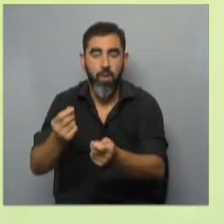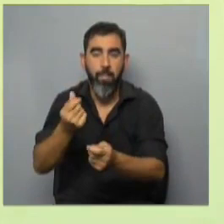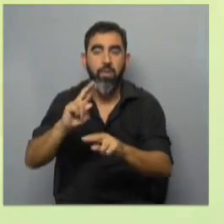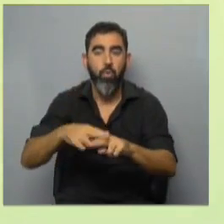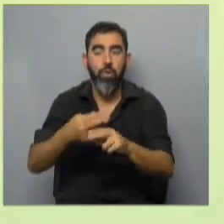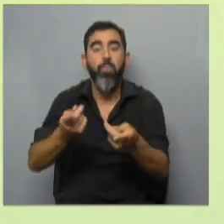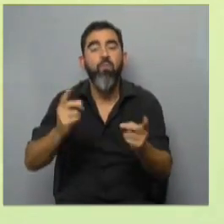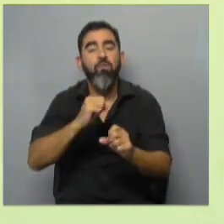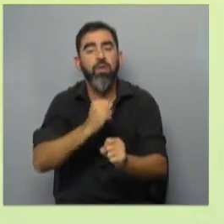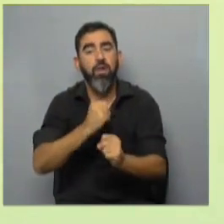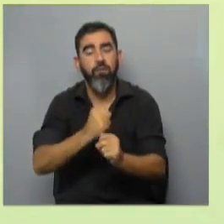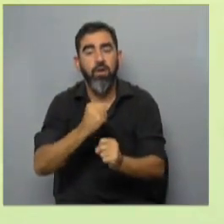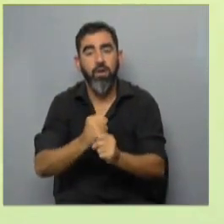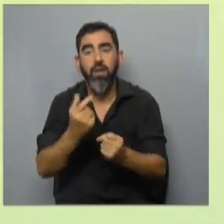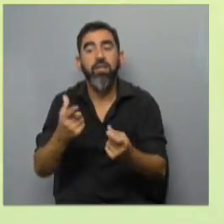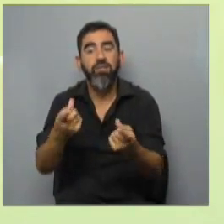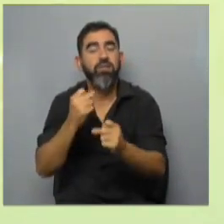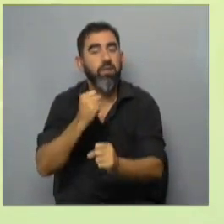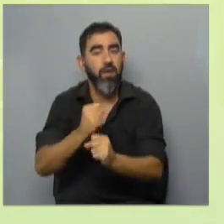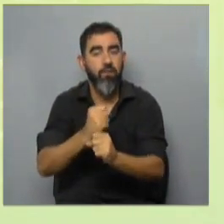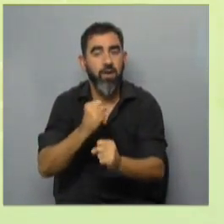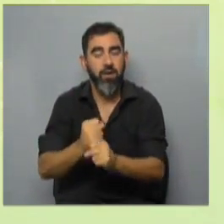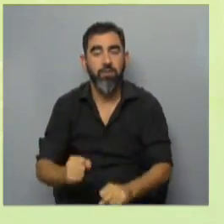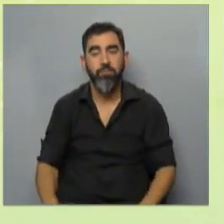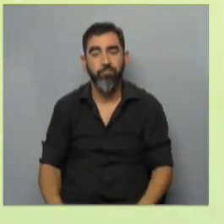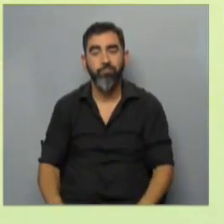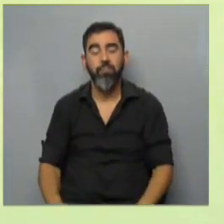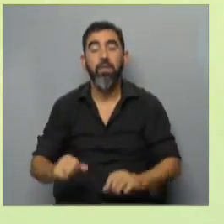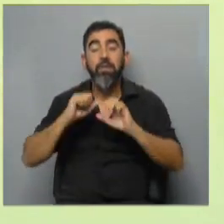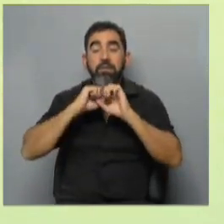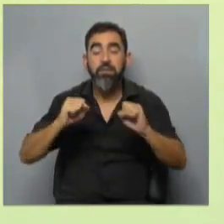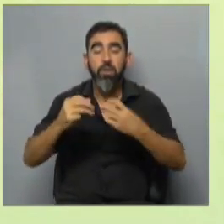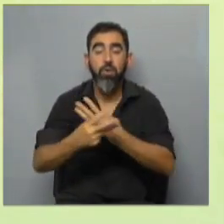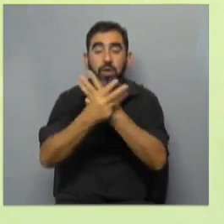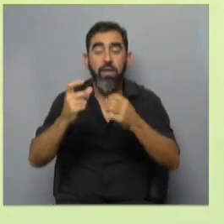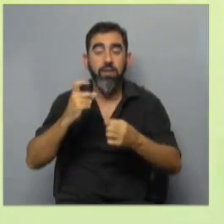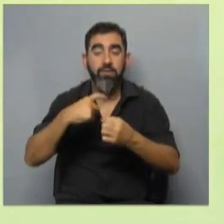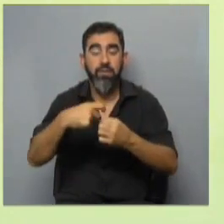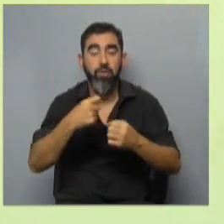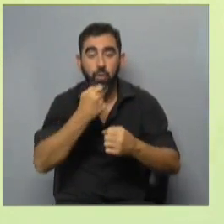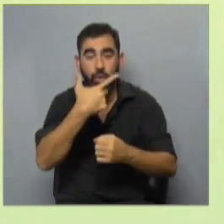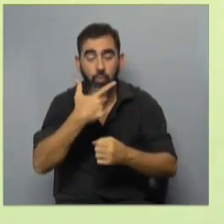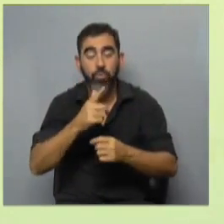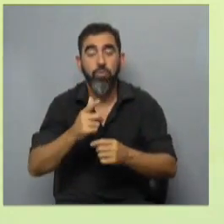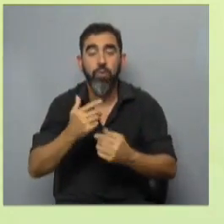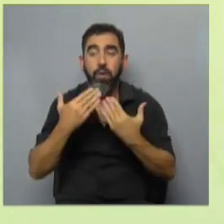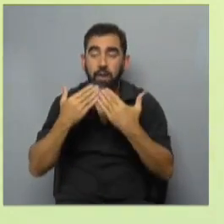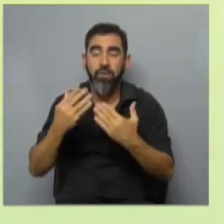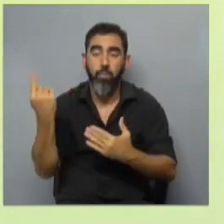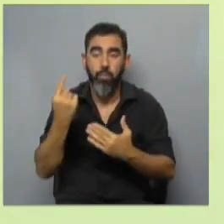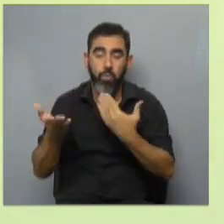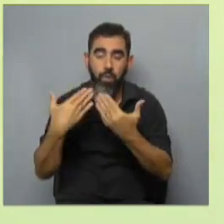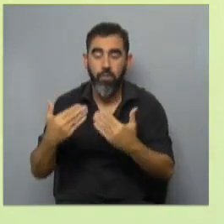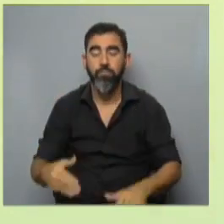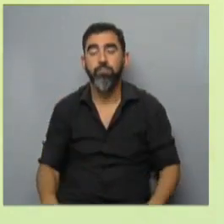tomar su puesto de trabajo porque es lo que precisa carlos vice secretario general del sindicato de voto y también integran después is gracias por